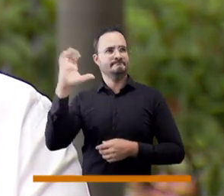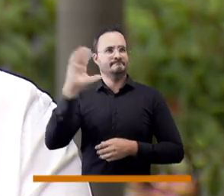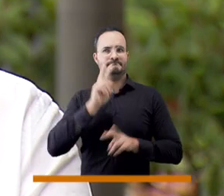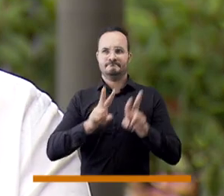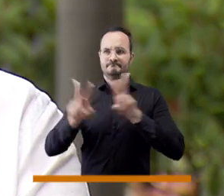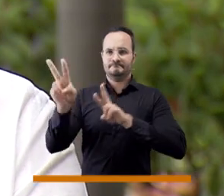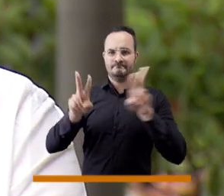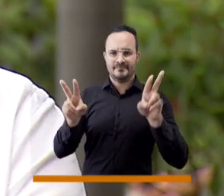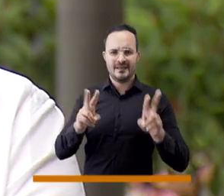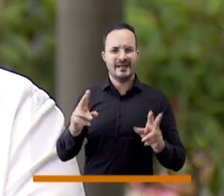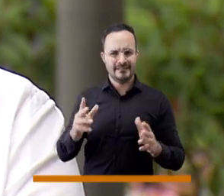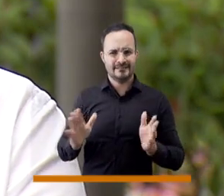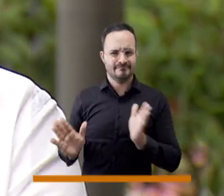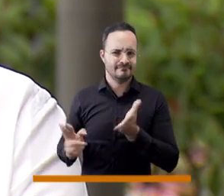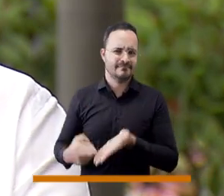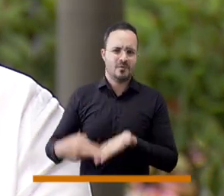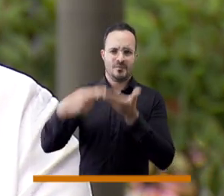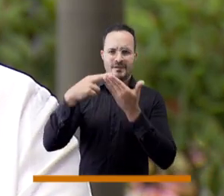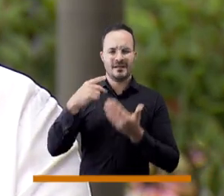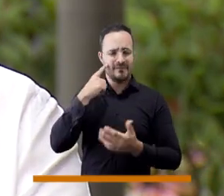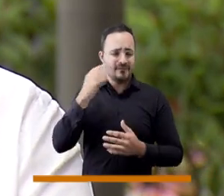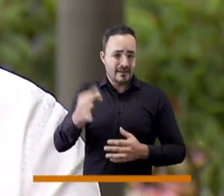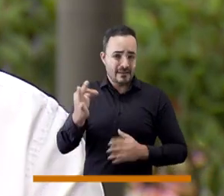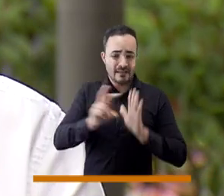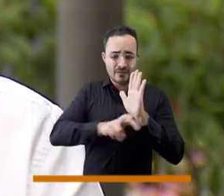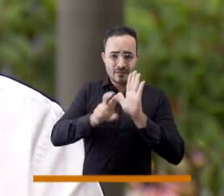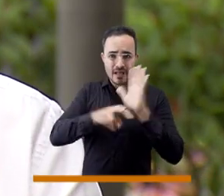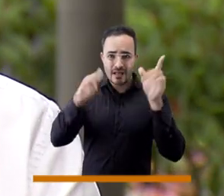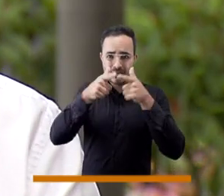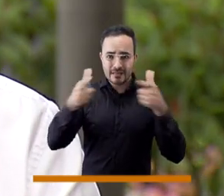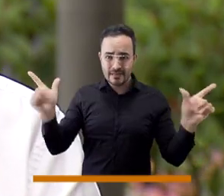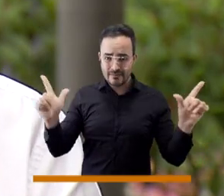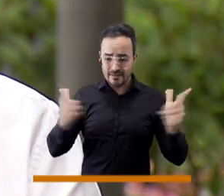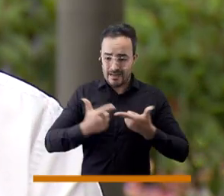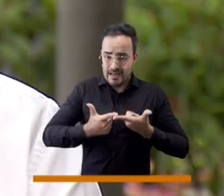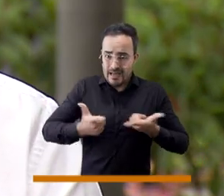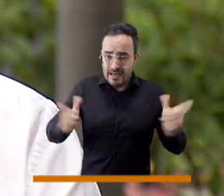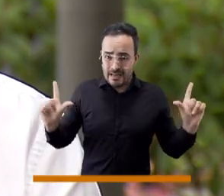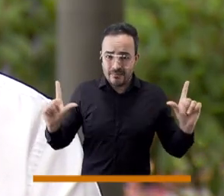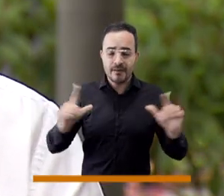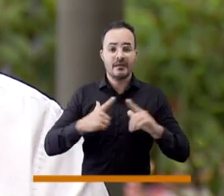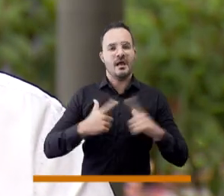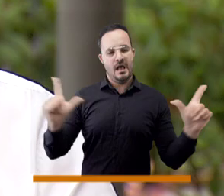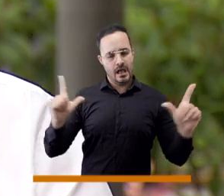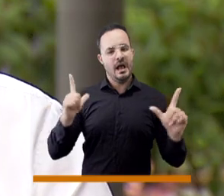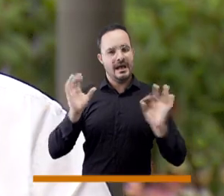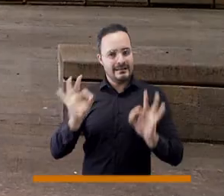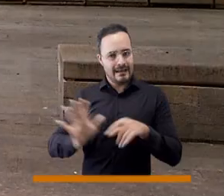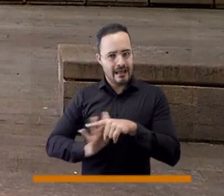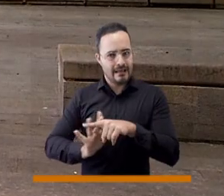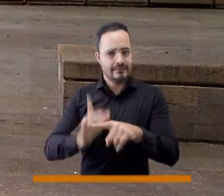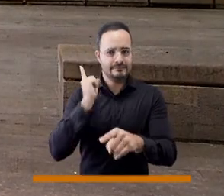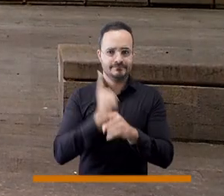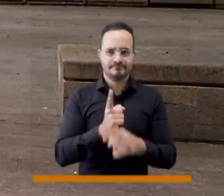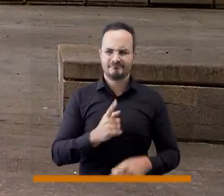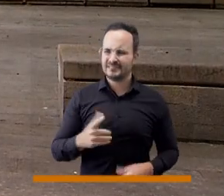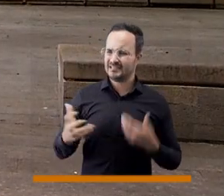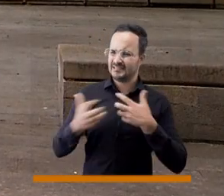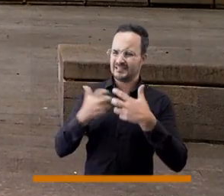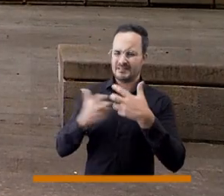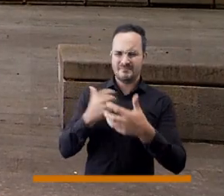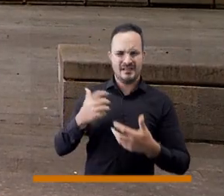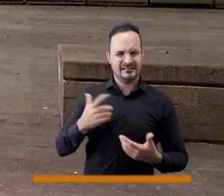país para que todas las teorías de la libertad vuelvan, la libertad, evitar que bajo ninguna circunstancia nos vaya a ingresar un